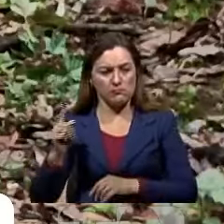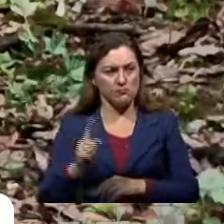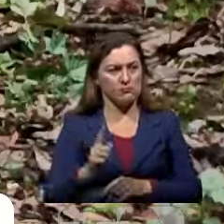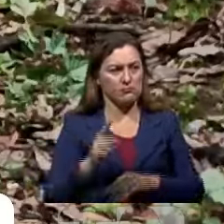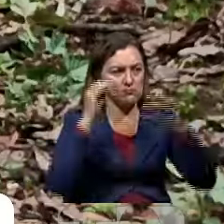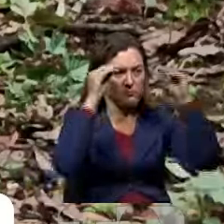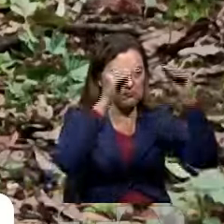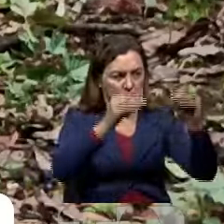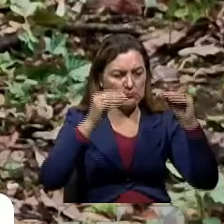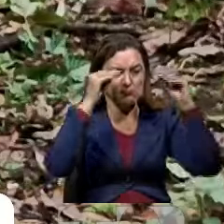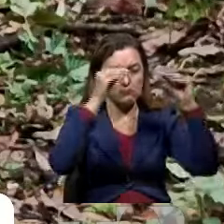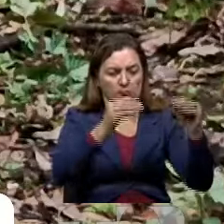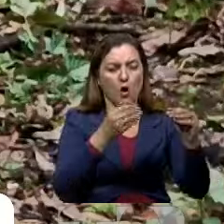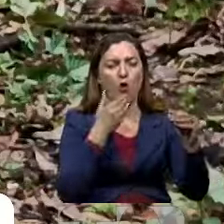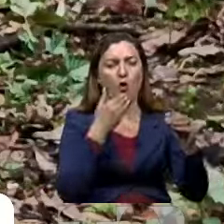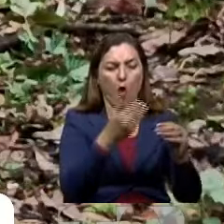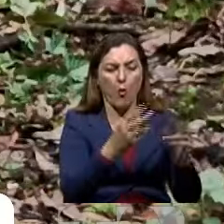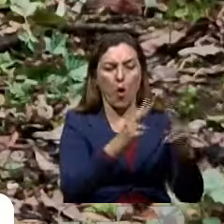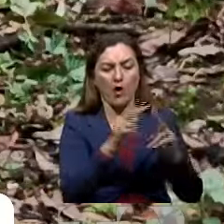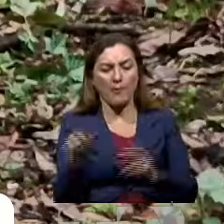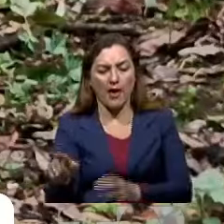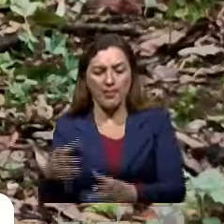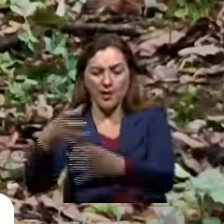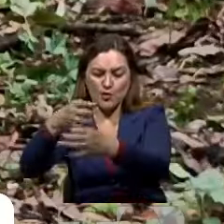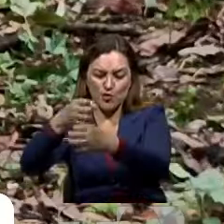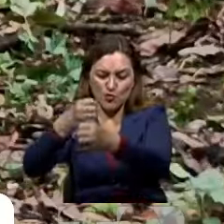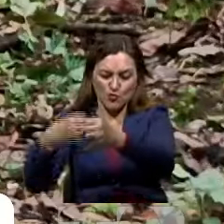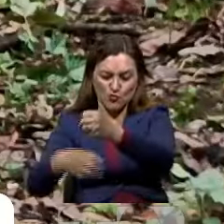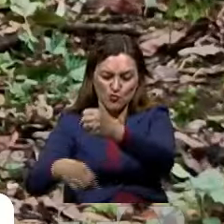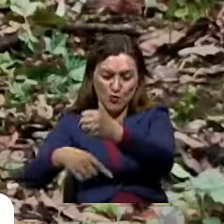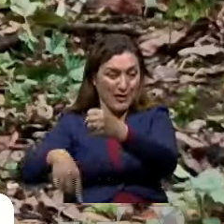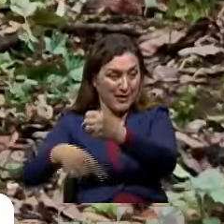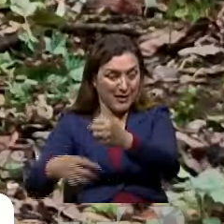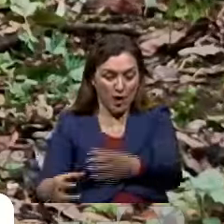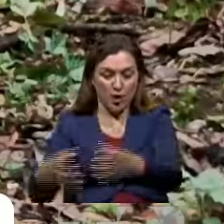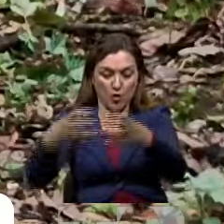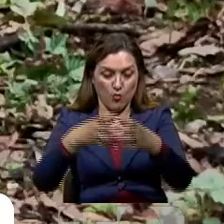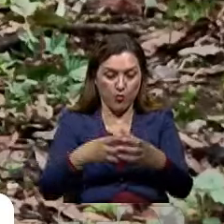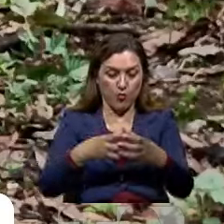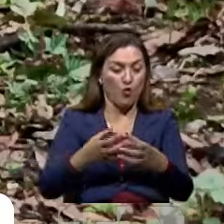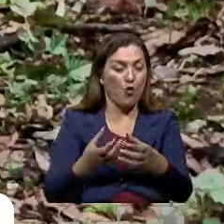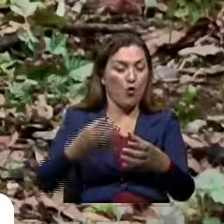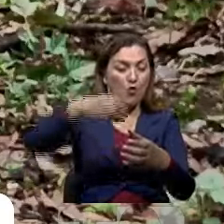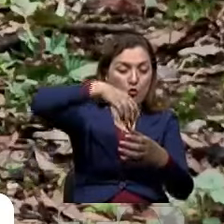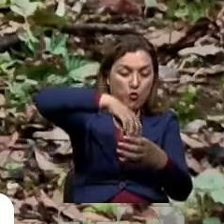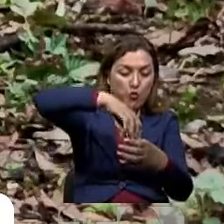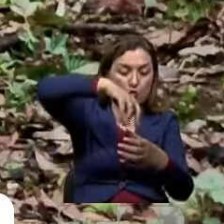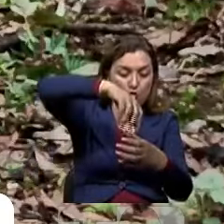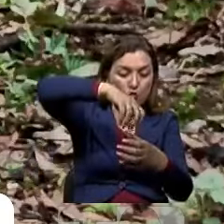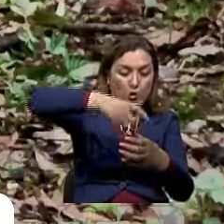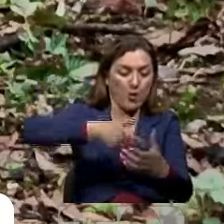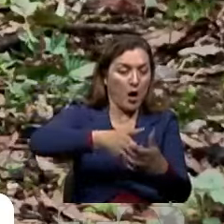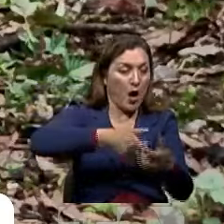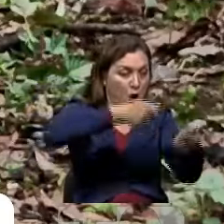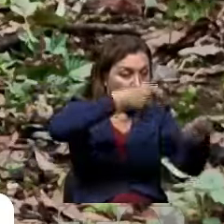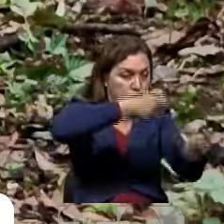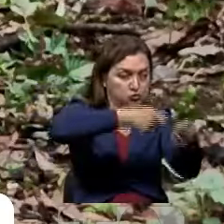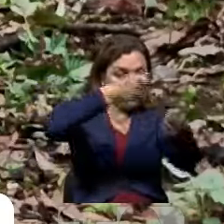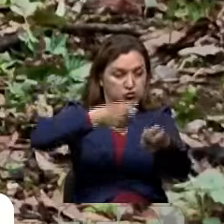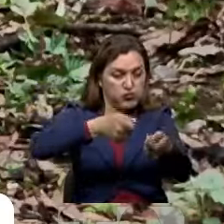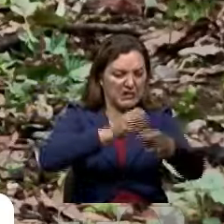muchísimo, han hecho conocer y hemos recibido una capacitación de 13 módulos y hemos